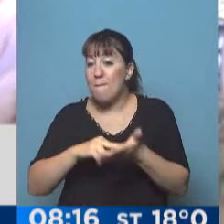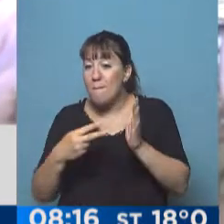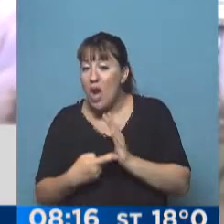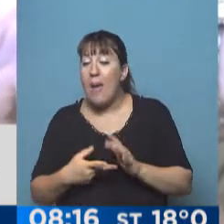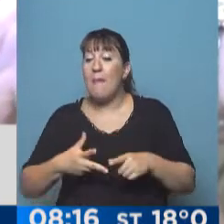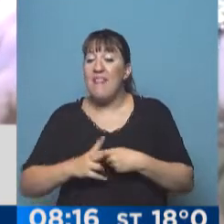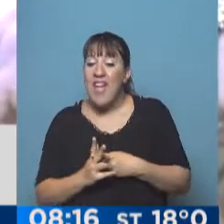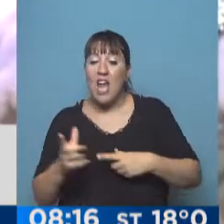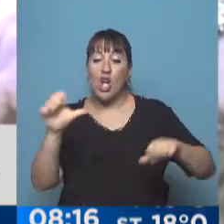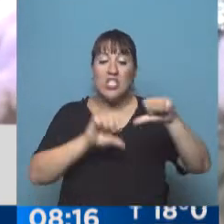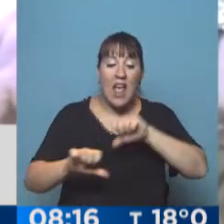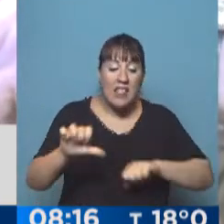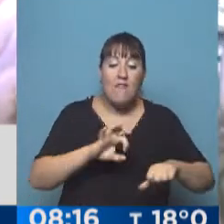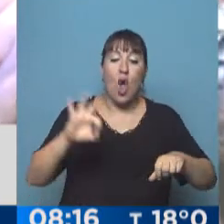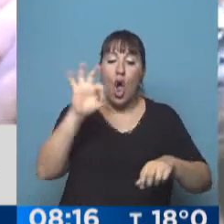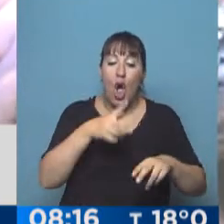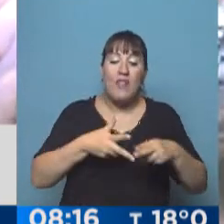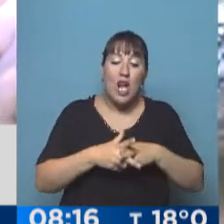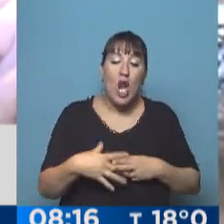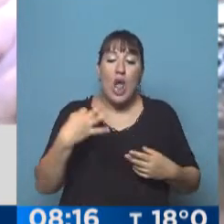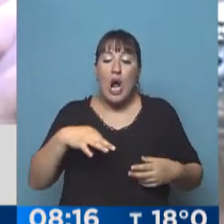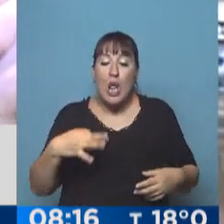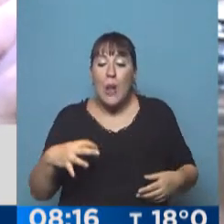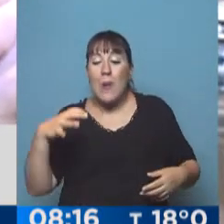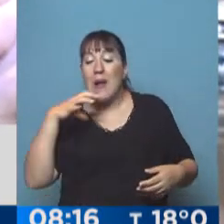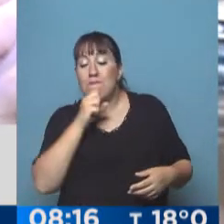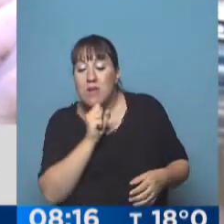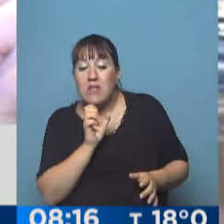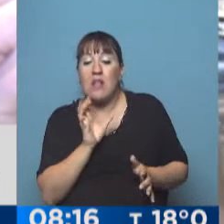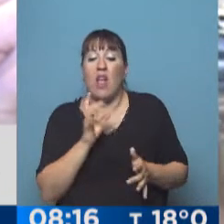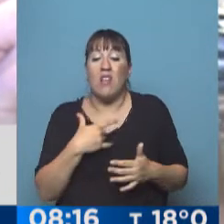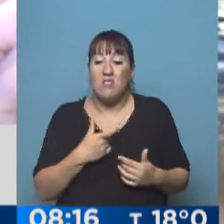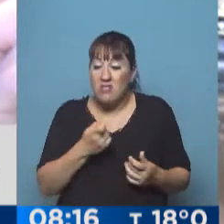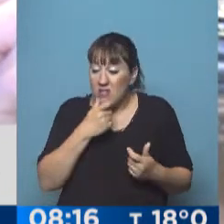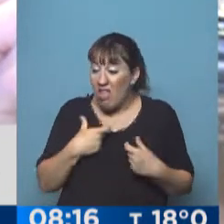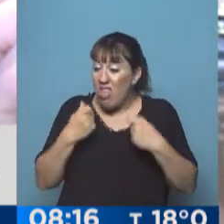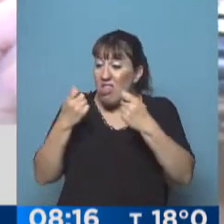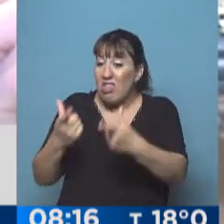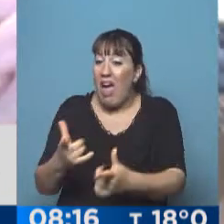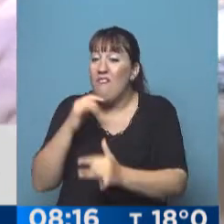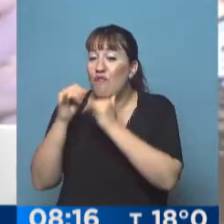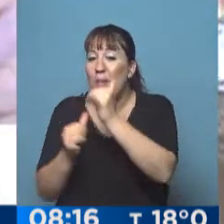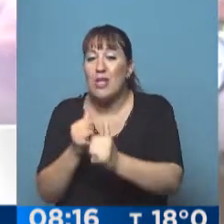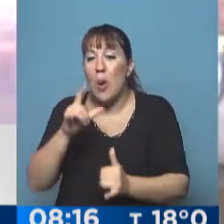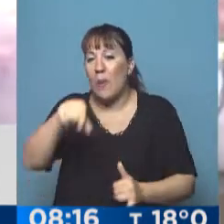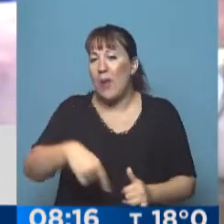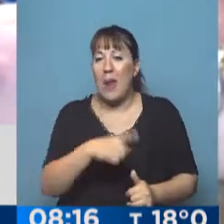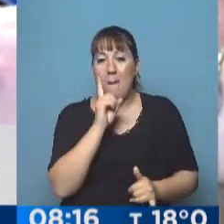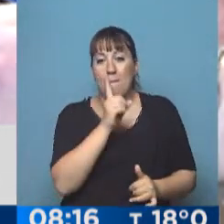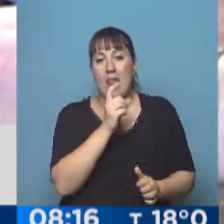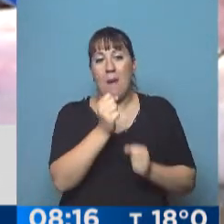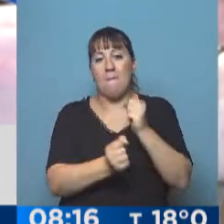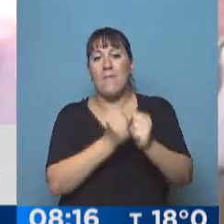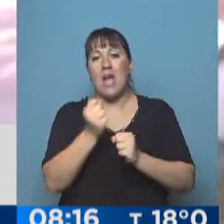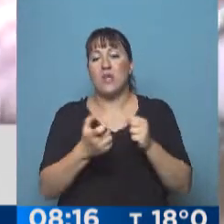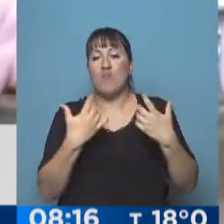o tecnológicos que hay que preservar al tener que dar este tipo de información los ponen en riesgo que me empresas son muy serias y